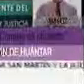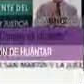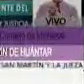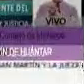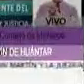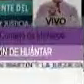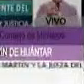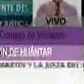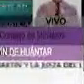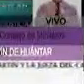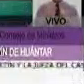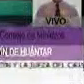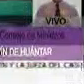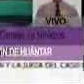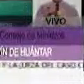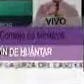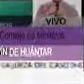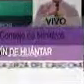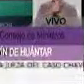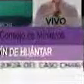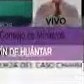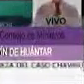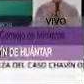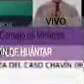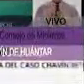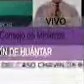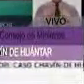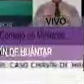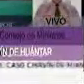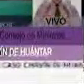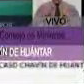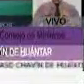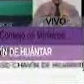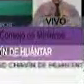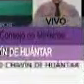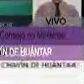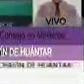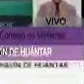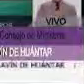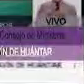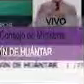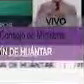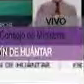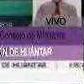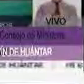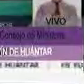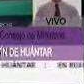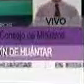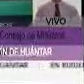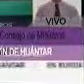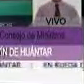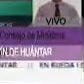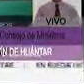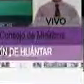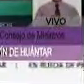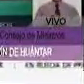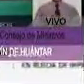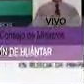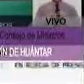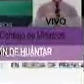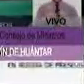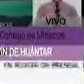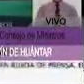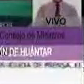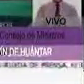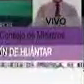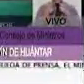especial para la defensa del caso y decidimos entonces, además, que este proceso